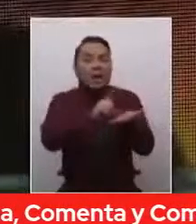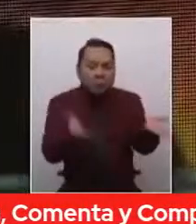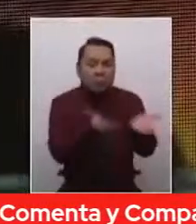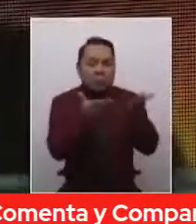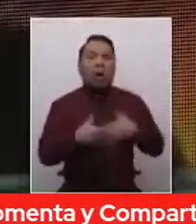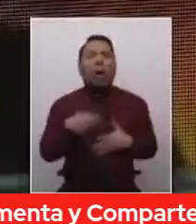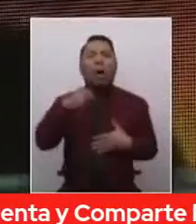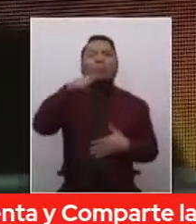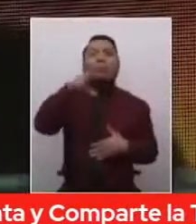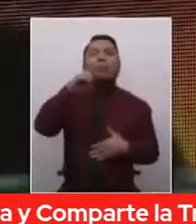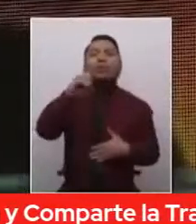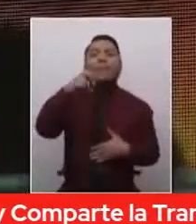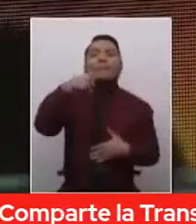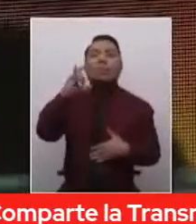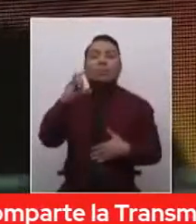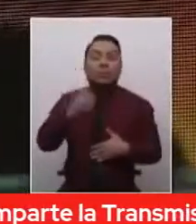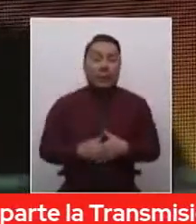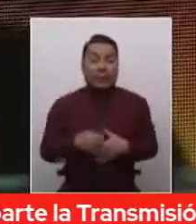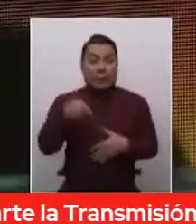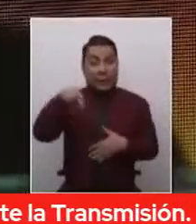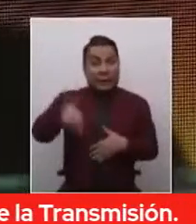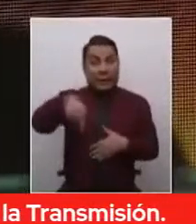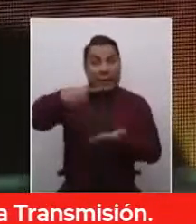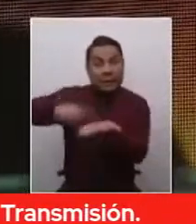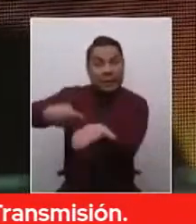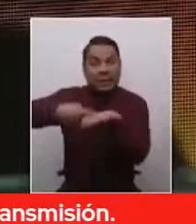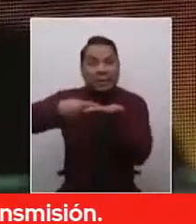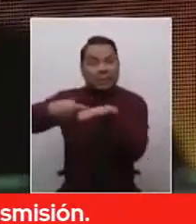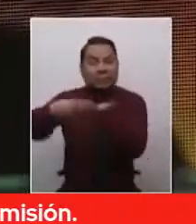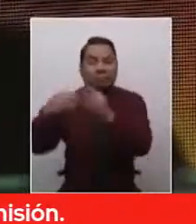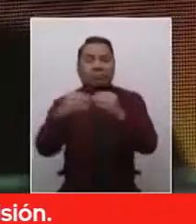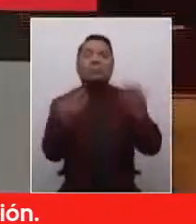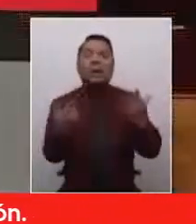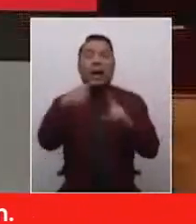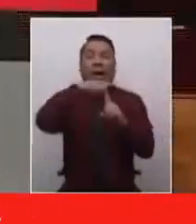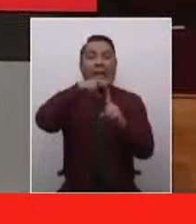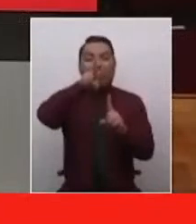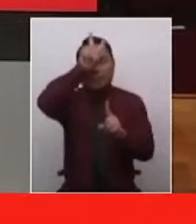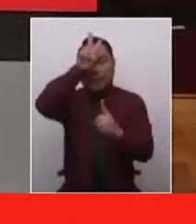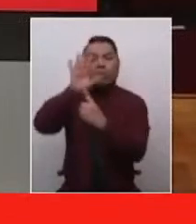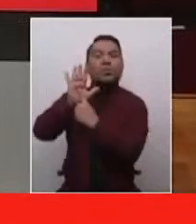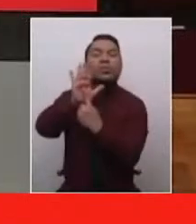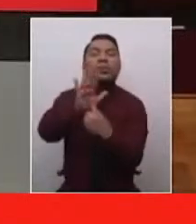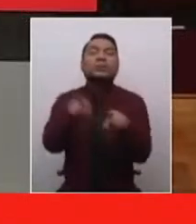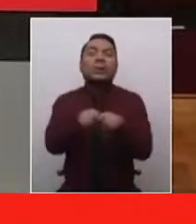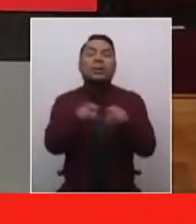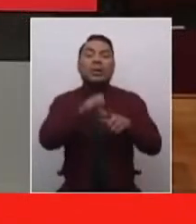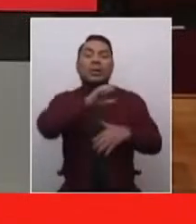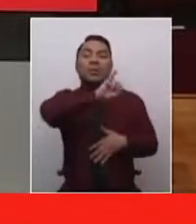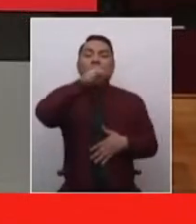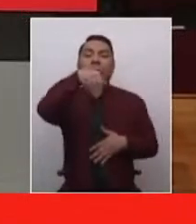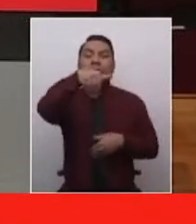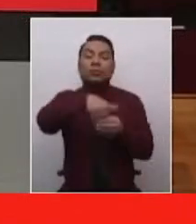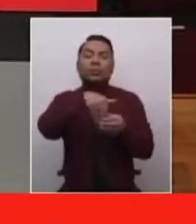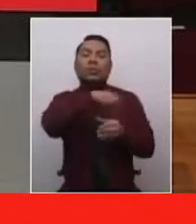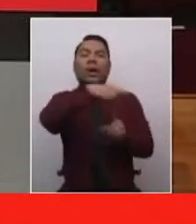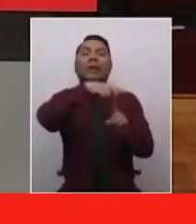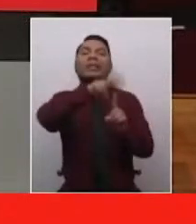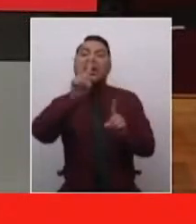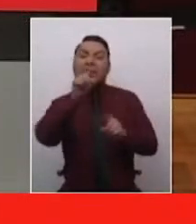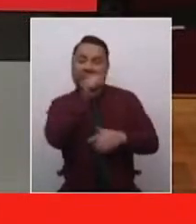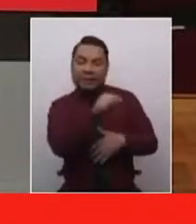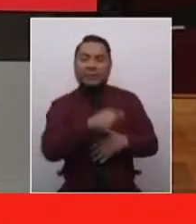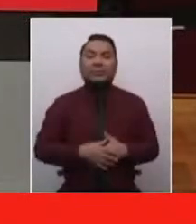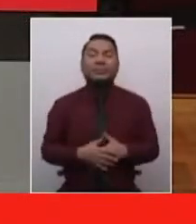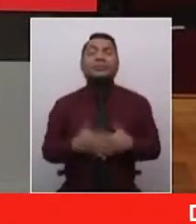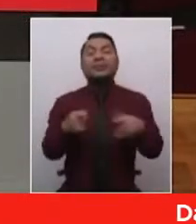PUC. La transmisión de este debate se está realizando a través de TV Perú y Jurado Nacional de Elecciones TV y